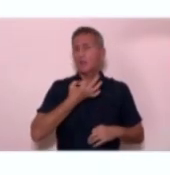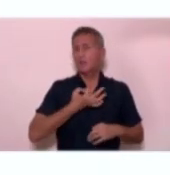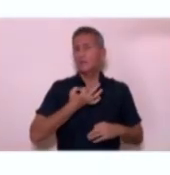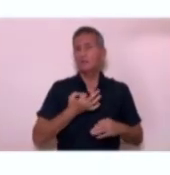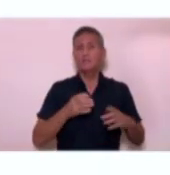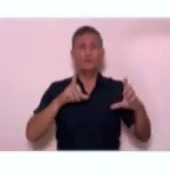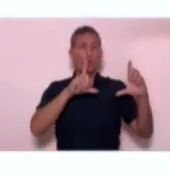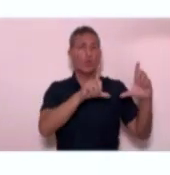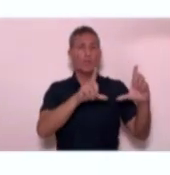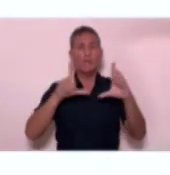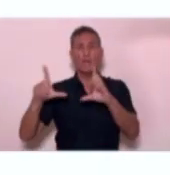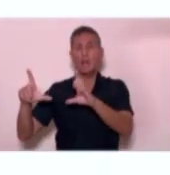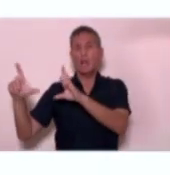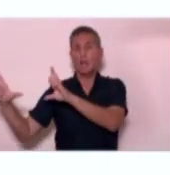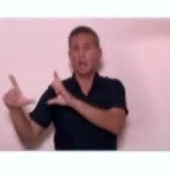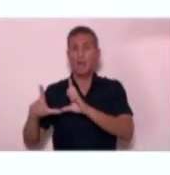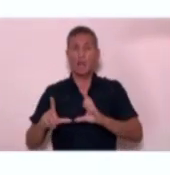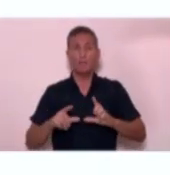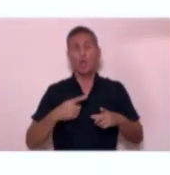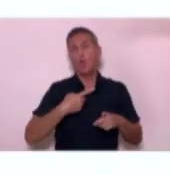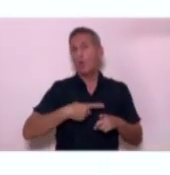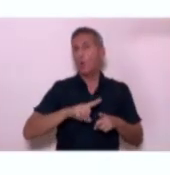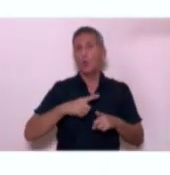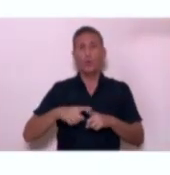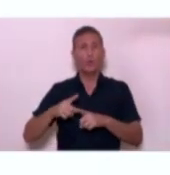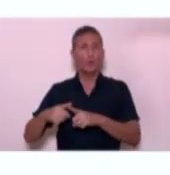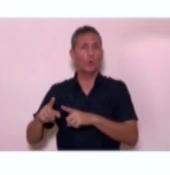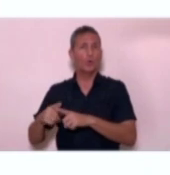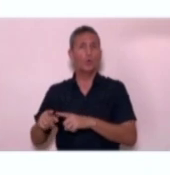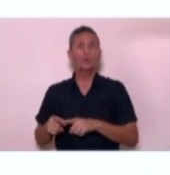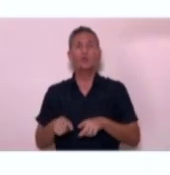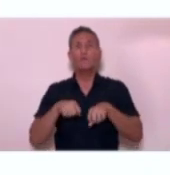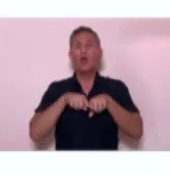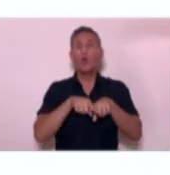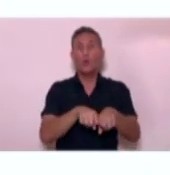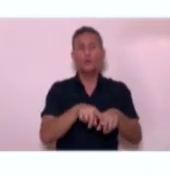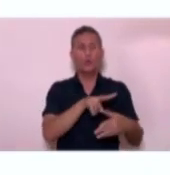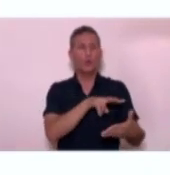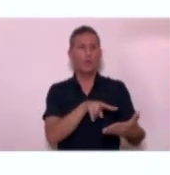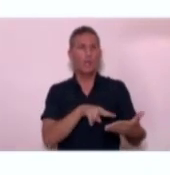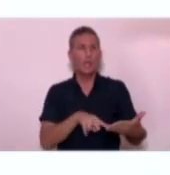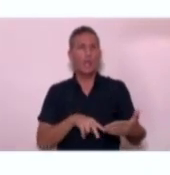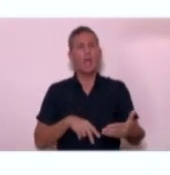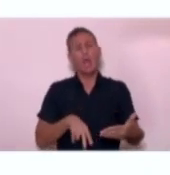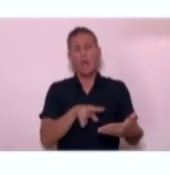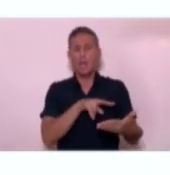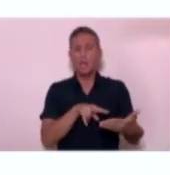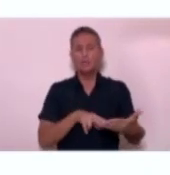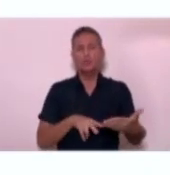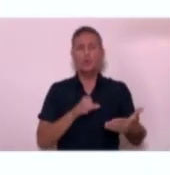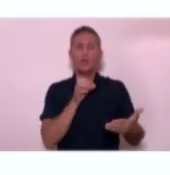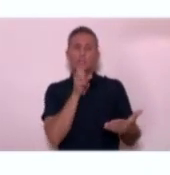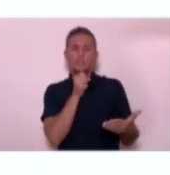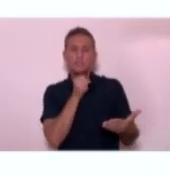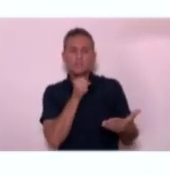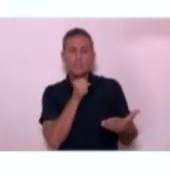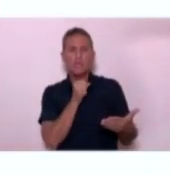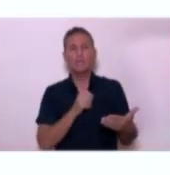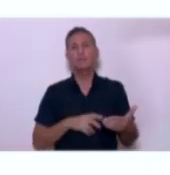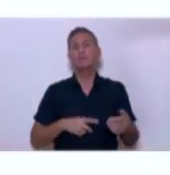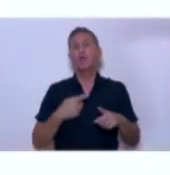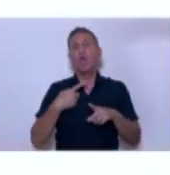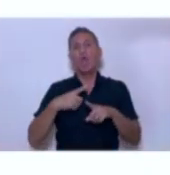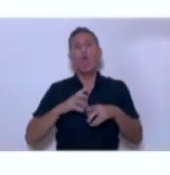Descripción de las láminas, ilustraciones, fotos u otras imágenes que acompañan las lecturas. Lectura en silencio y de forma